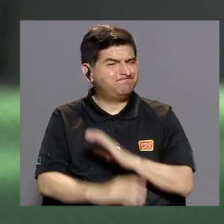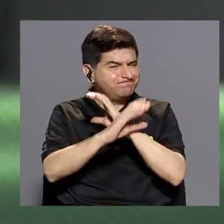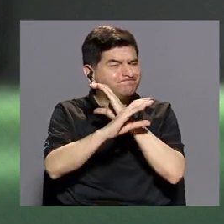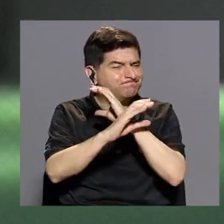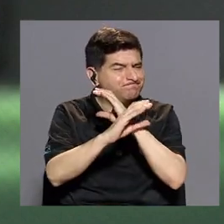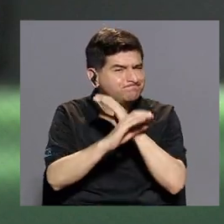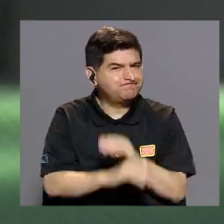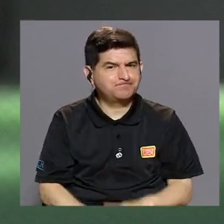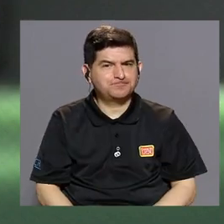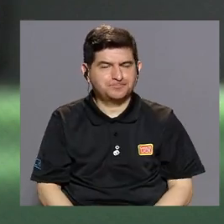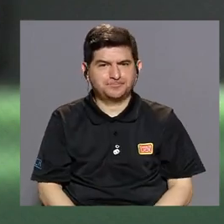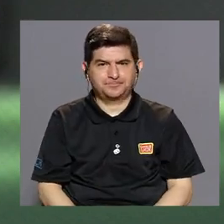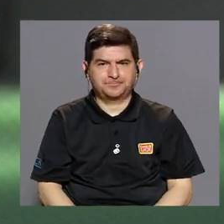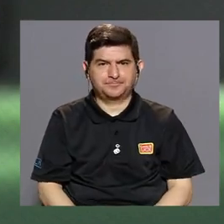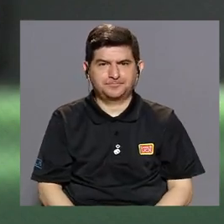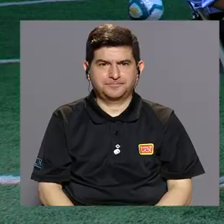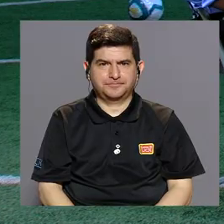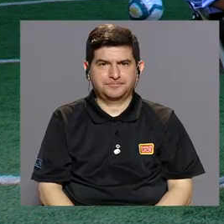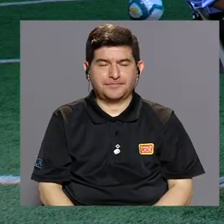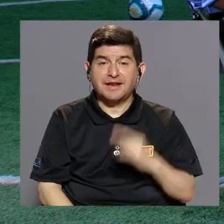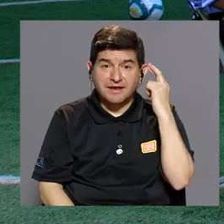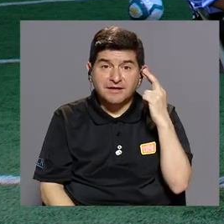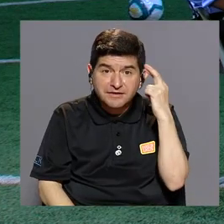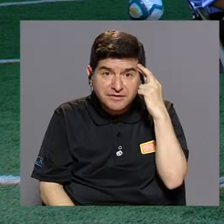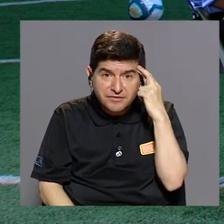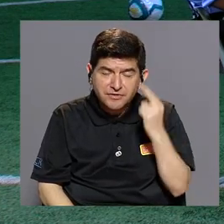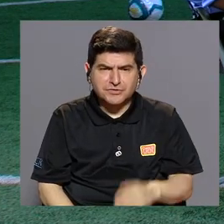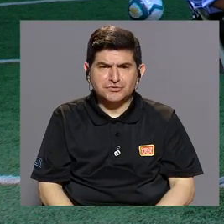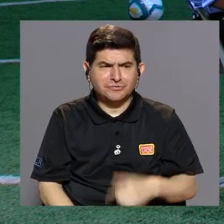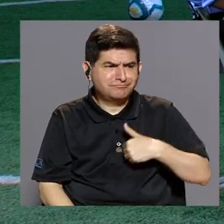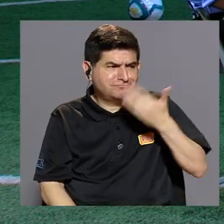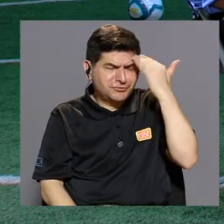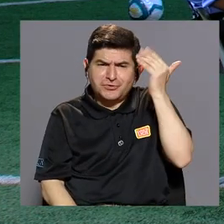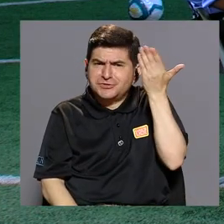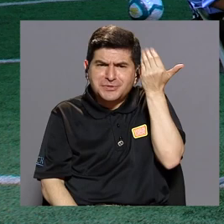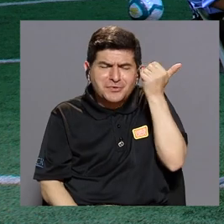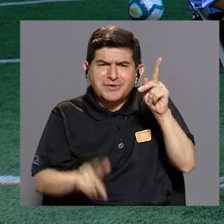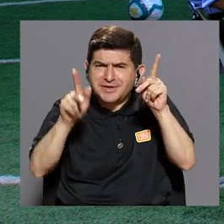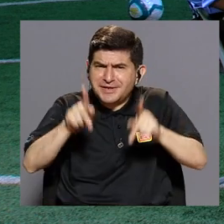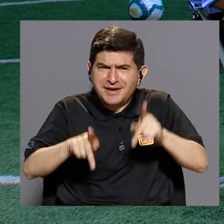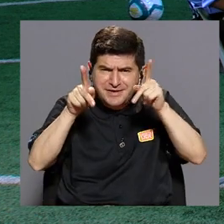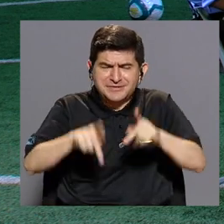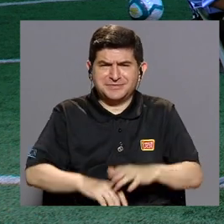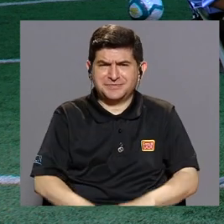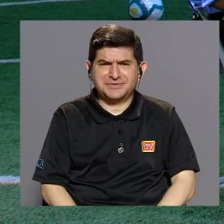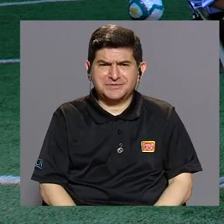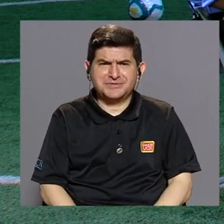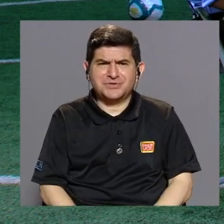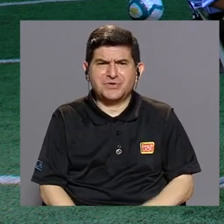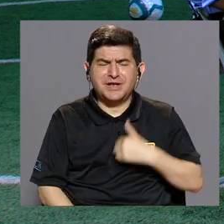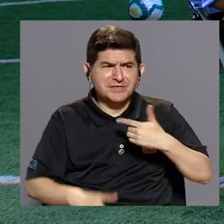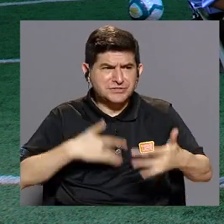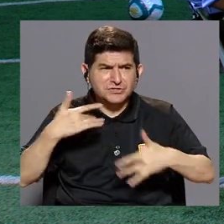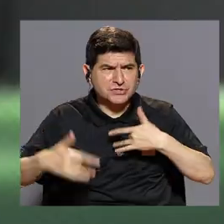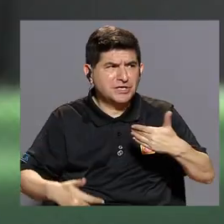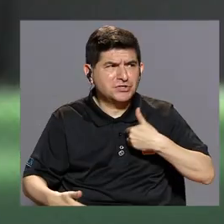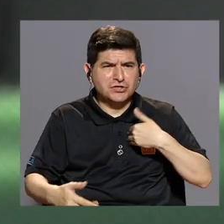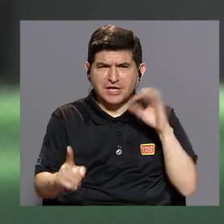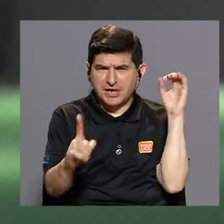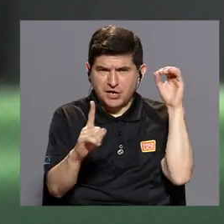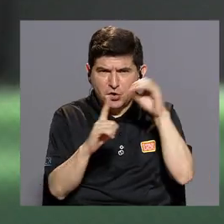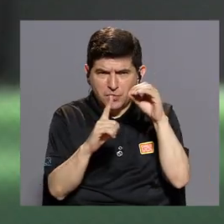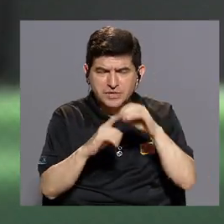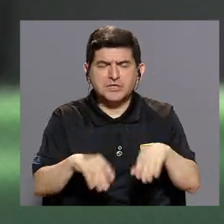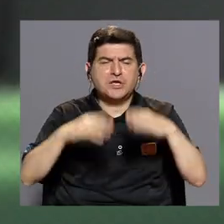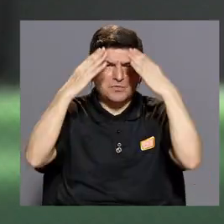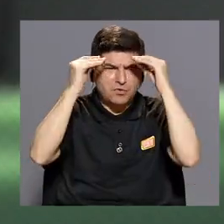cuidado y mi reserva, ¿verdad? Porque yo no entiendo por qué la gente... O sea, yo siento que las redes tienen un objetivo, que